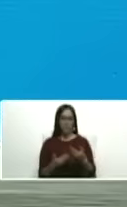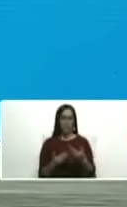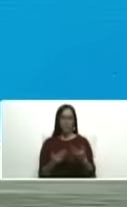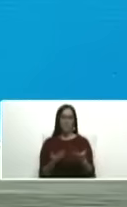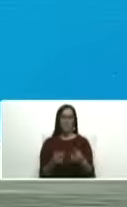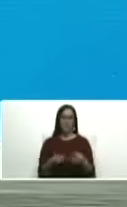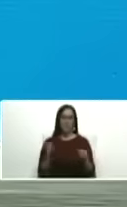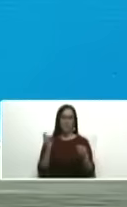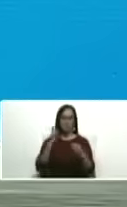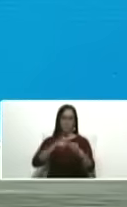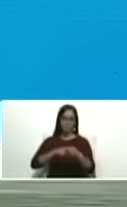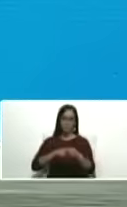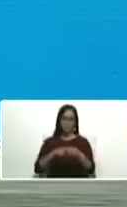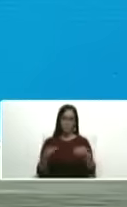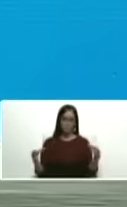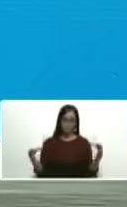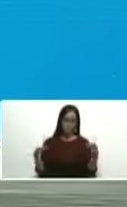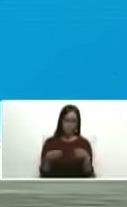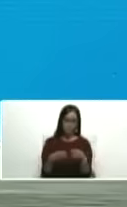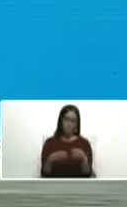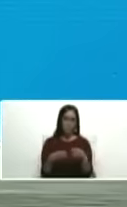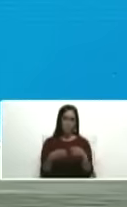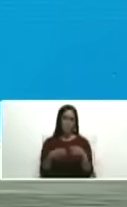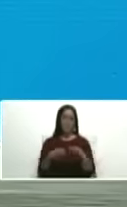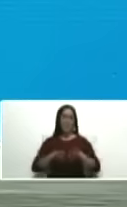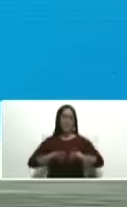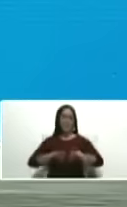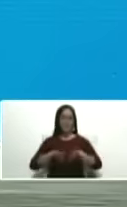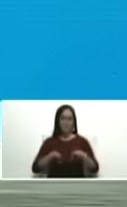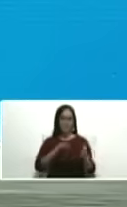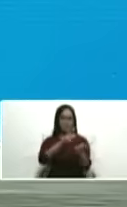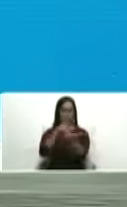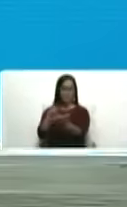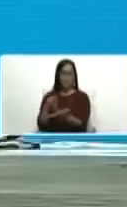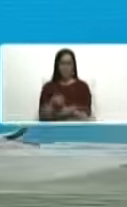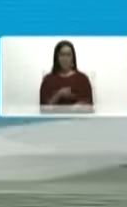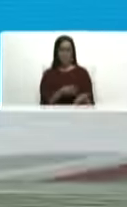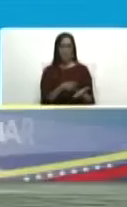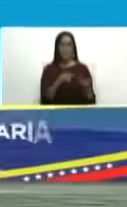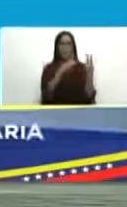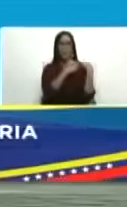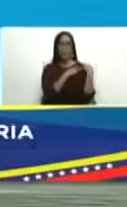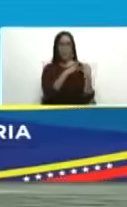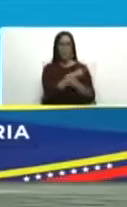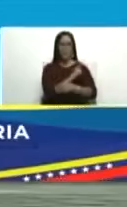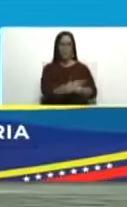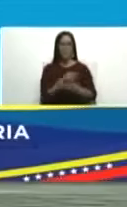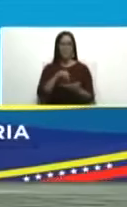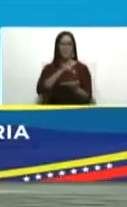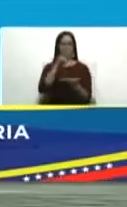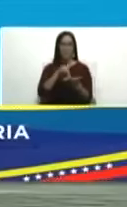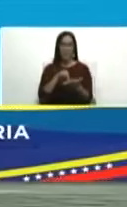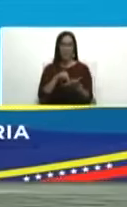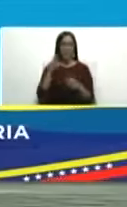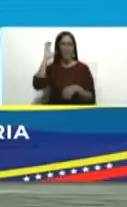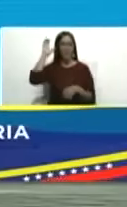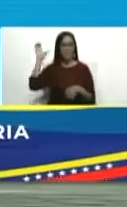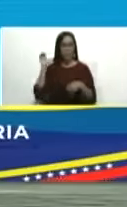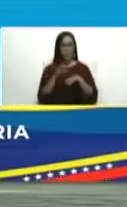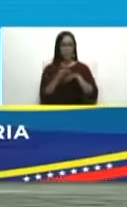descentralización y transferencia de competencias del poder nacional a los estados y municipios.